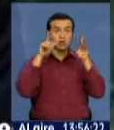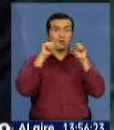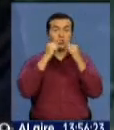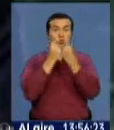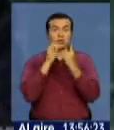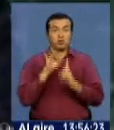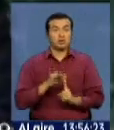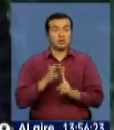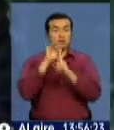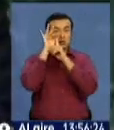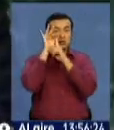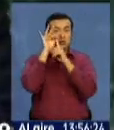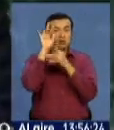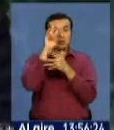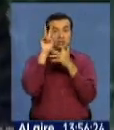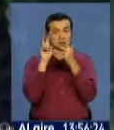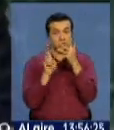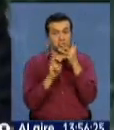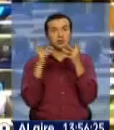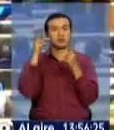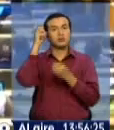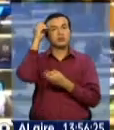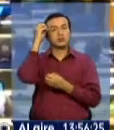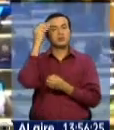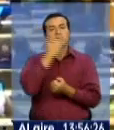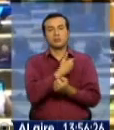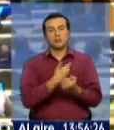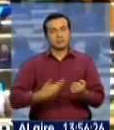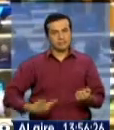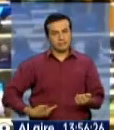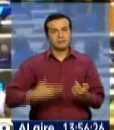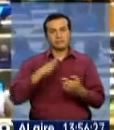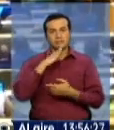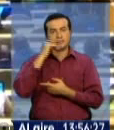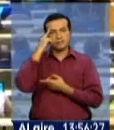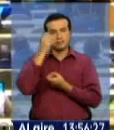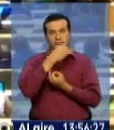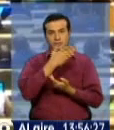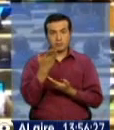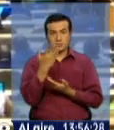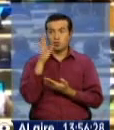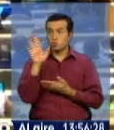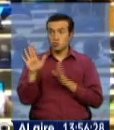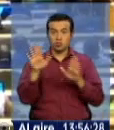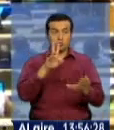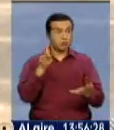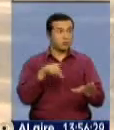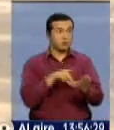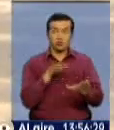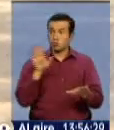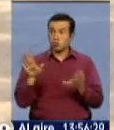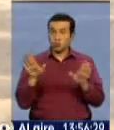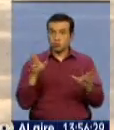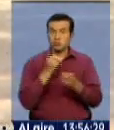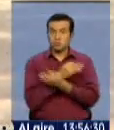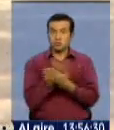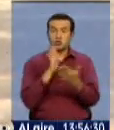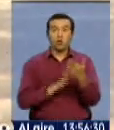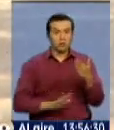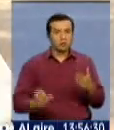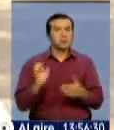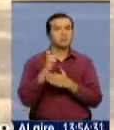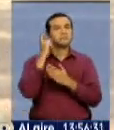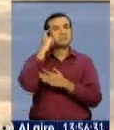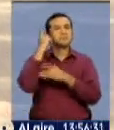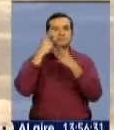grupos vulnerables fueron otras aristas del discurso del jefe de Estado, que a criterio de ambos analistas le ha permitido al país llevar